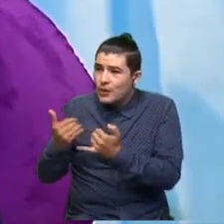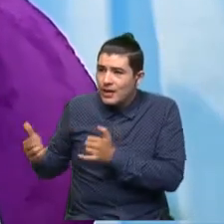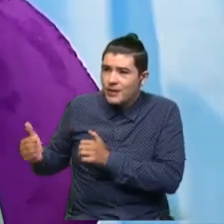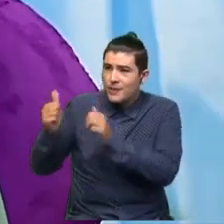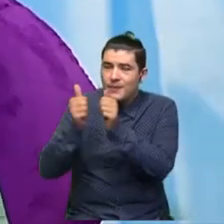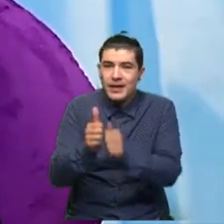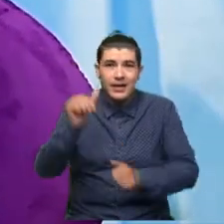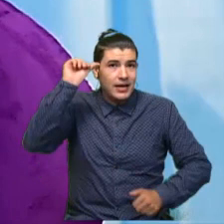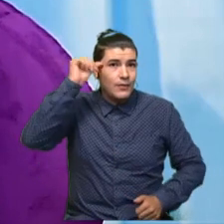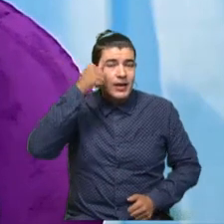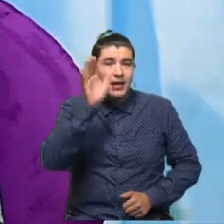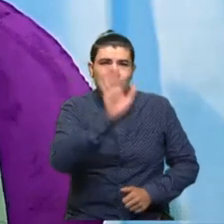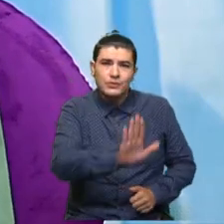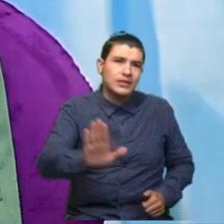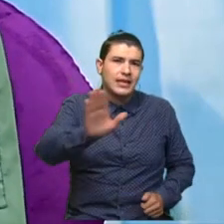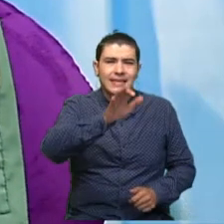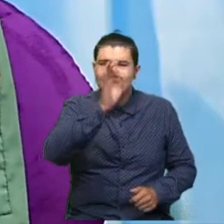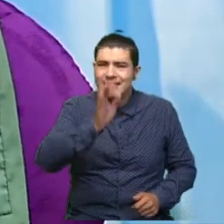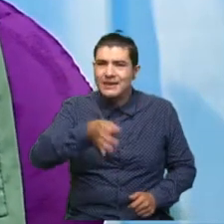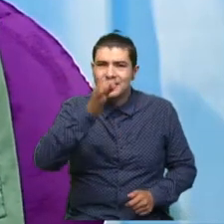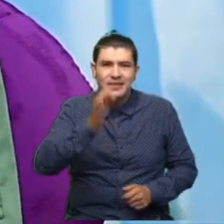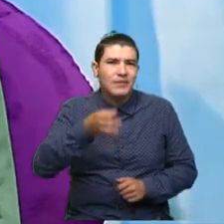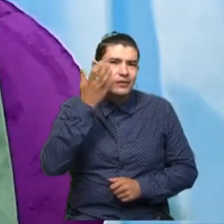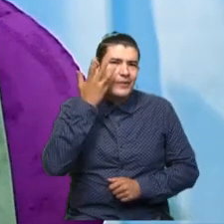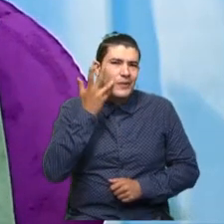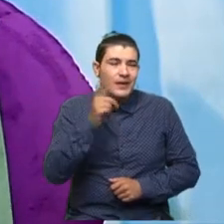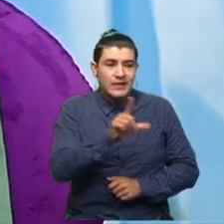Recordamos a todos nuestros televidentes que estaremos todos los días de lunes